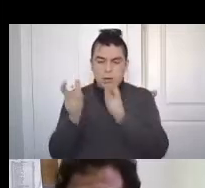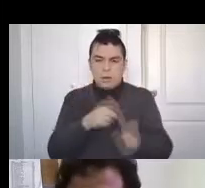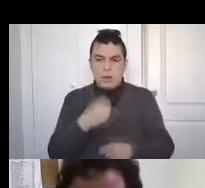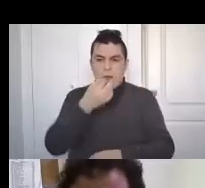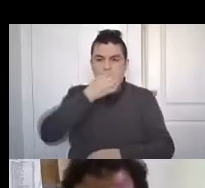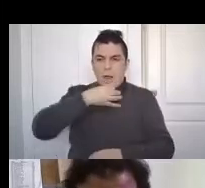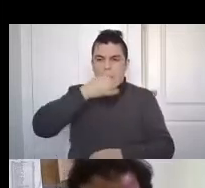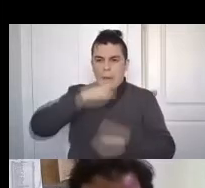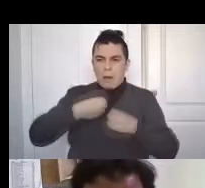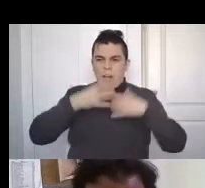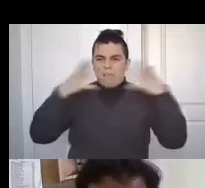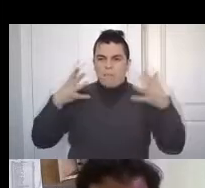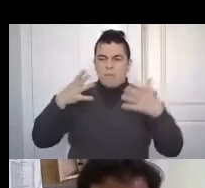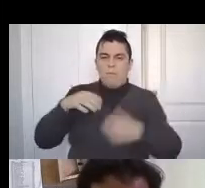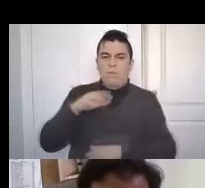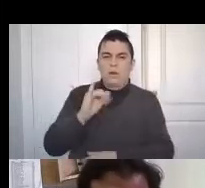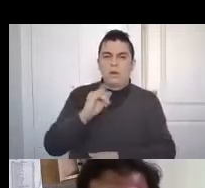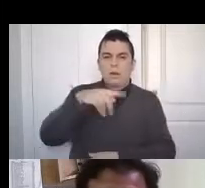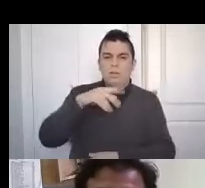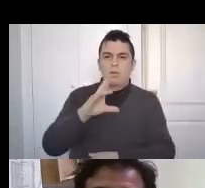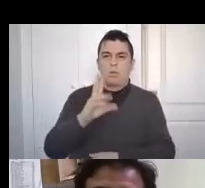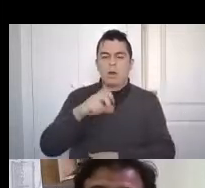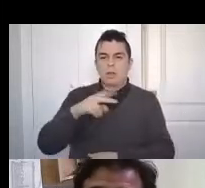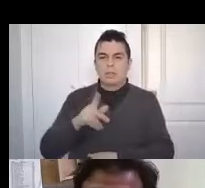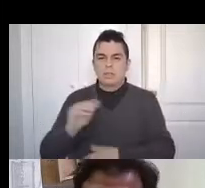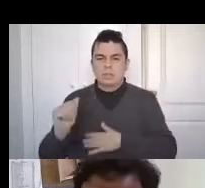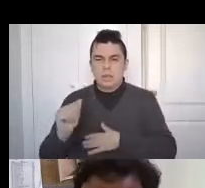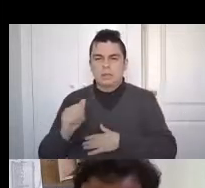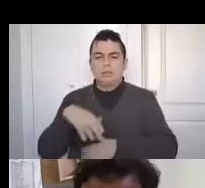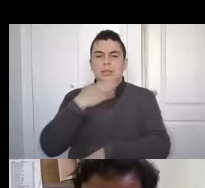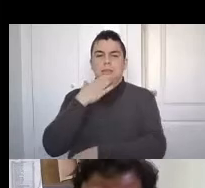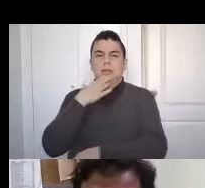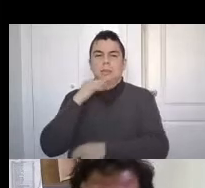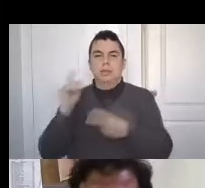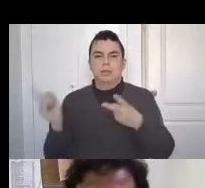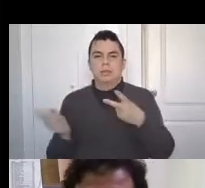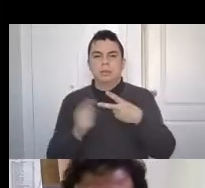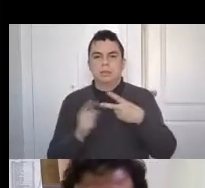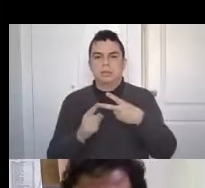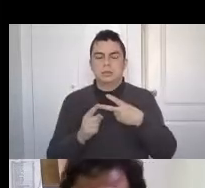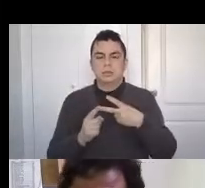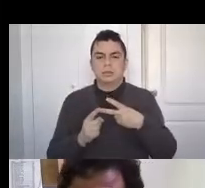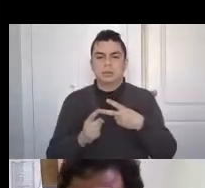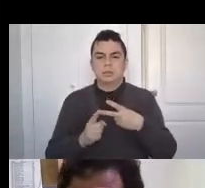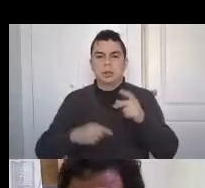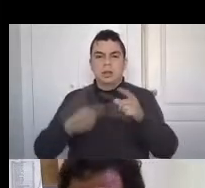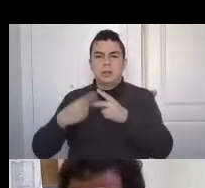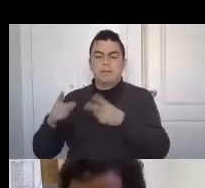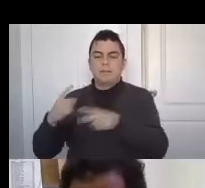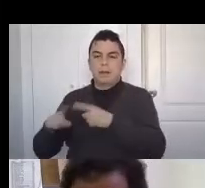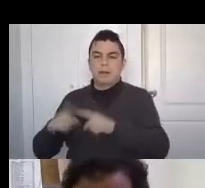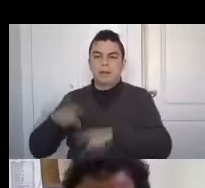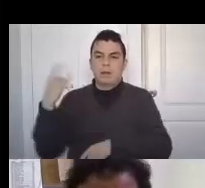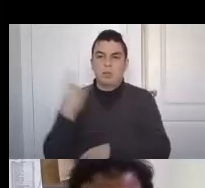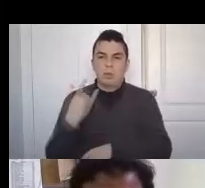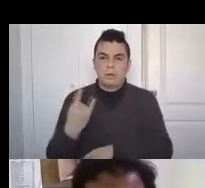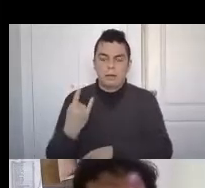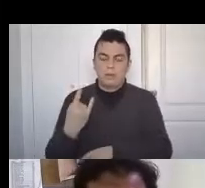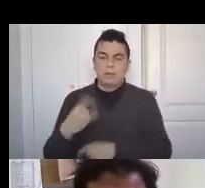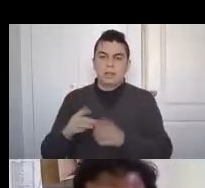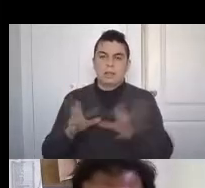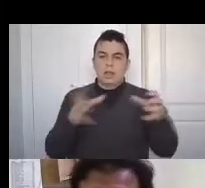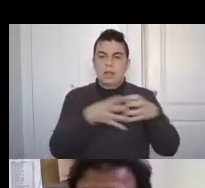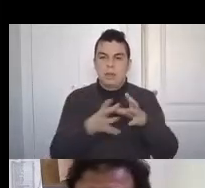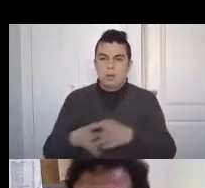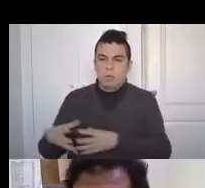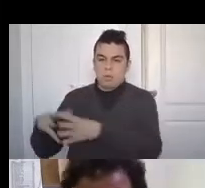también vigilan lo de SARS-CoV-2. También hay el consorcio de universidades, que agrupa a 14 instituciones en 7 regiones,